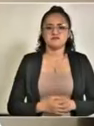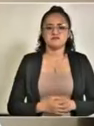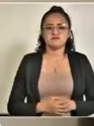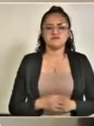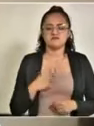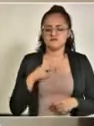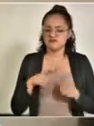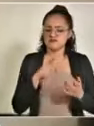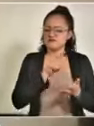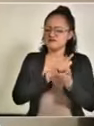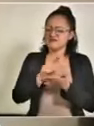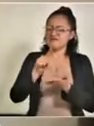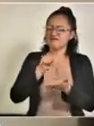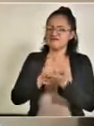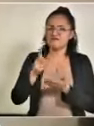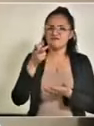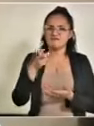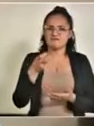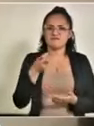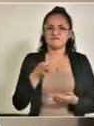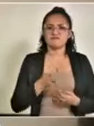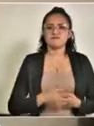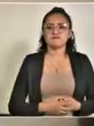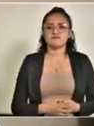Vamos a limpiar esto.